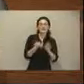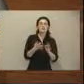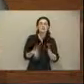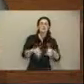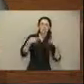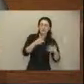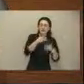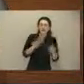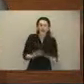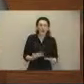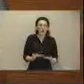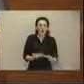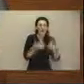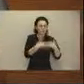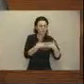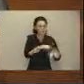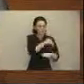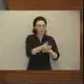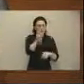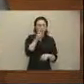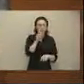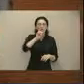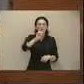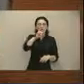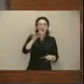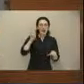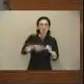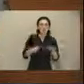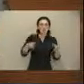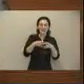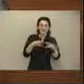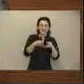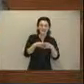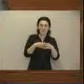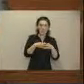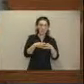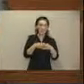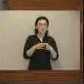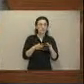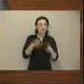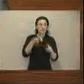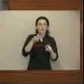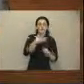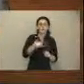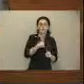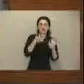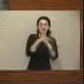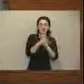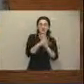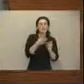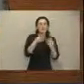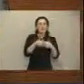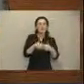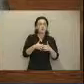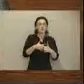sorprende que ahora, tras venir funcionando en Oviedo desde hace 13 años, un equipo de atención comunitaria con las funciones señaladas se decida cambiar su funcionamiento y